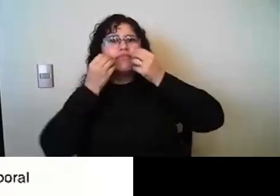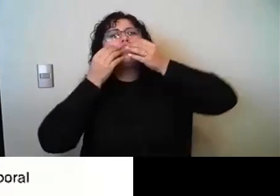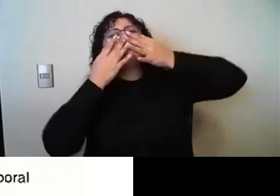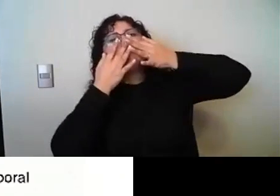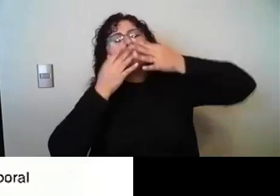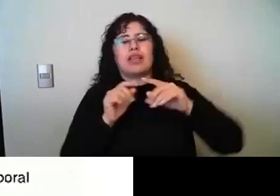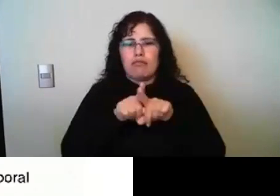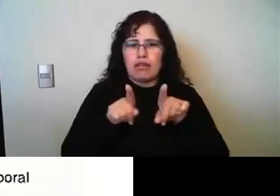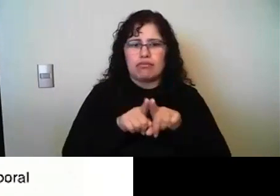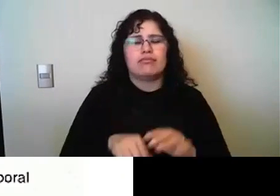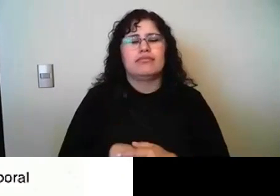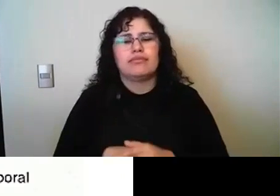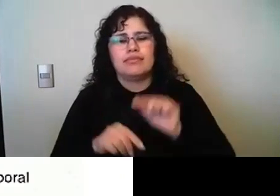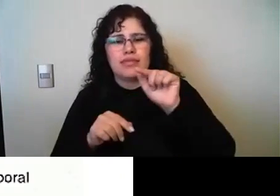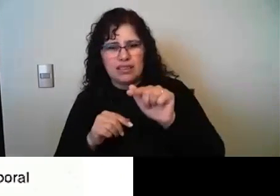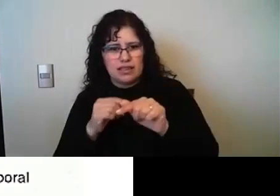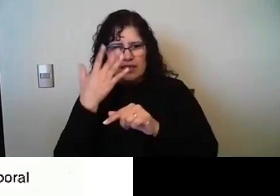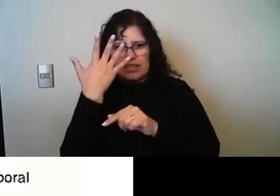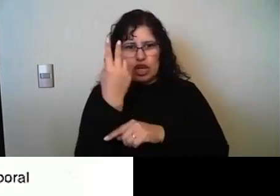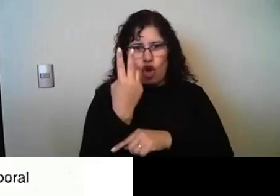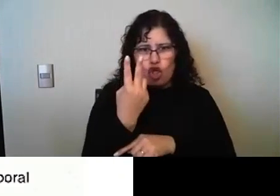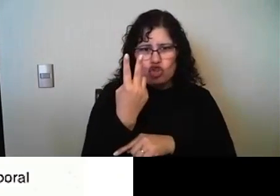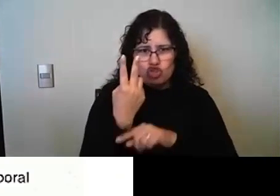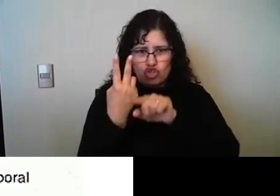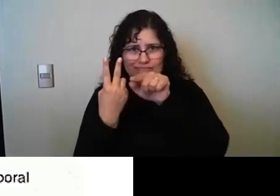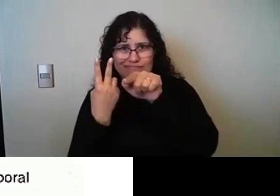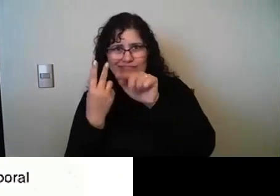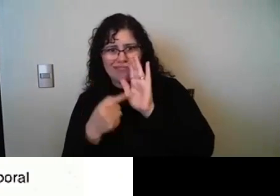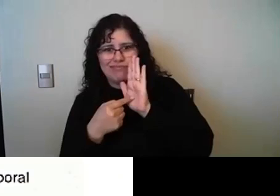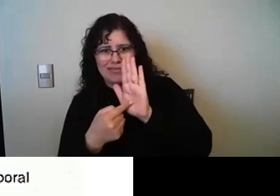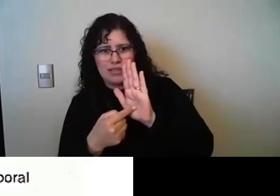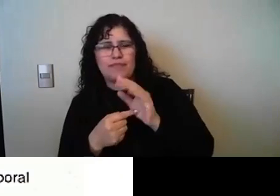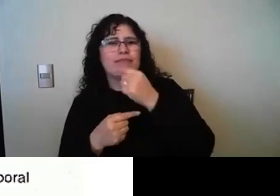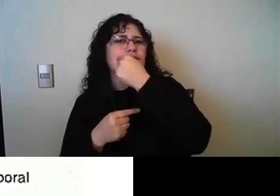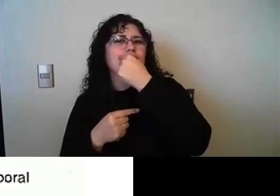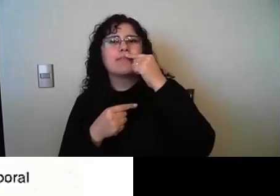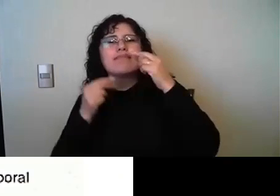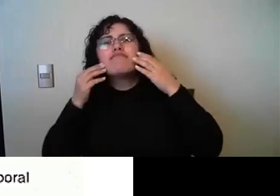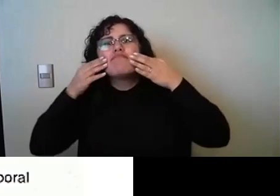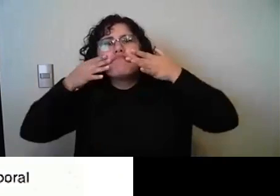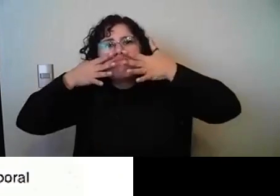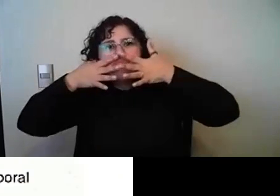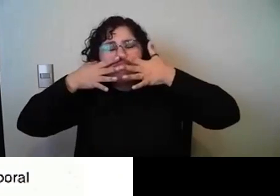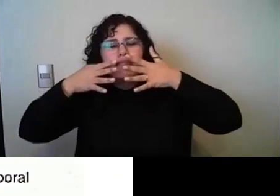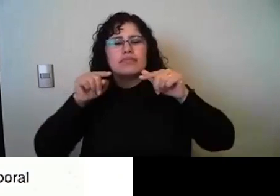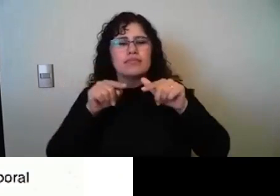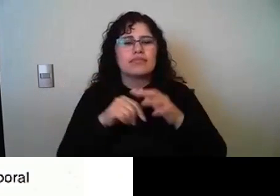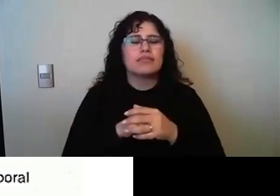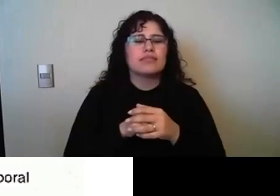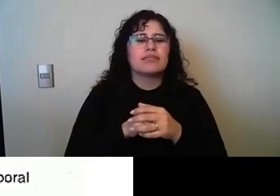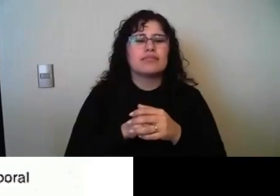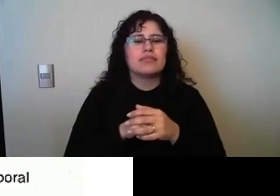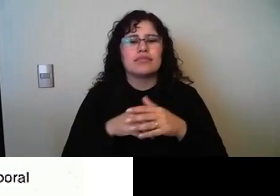siendo 5.2, o es decir, el ramo maxilar. Y ahí están los componentes con los nervios